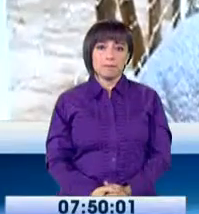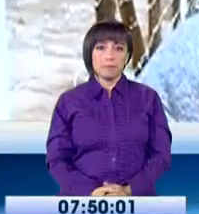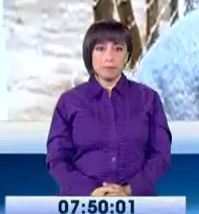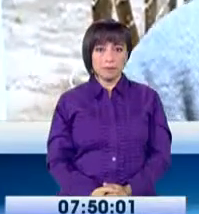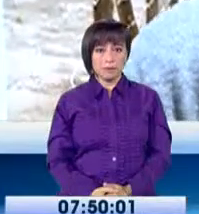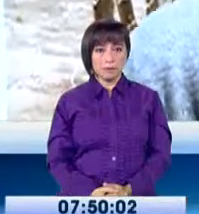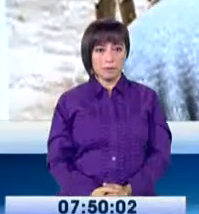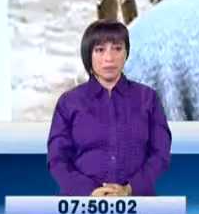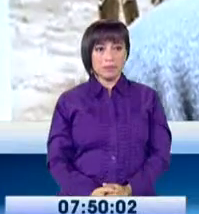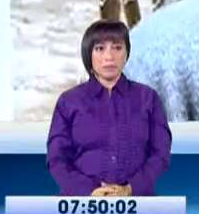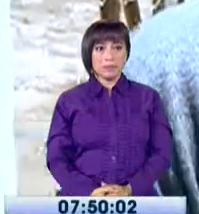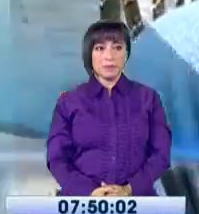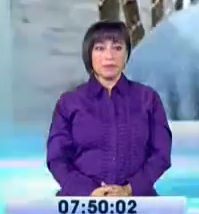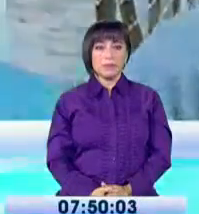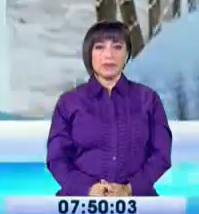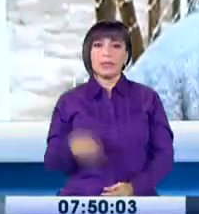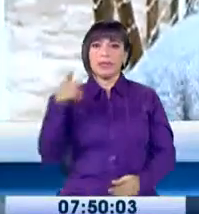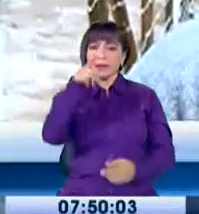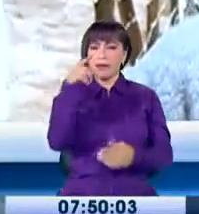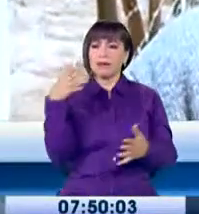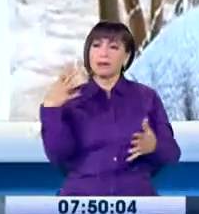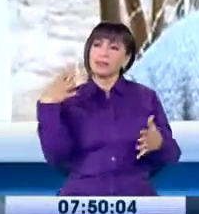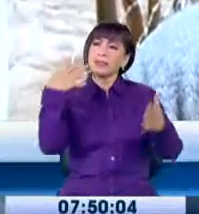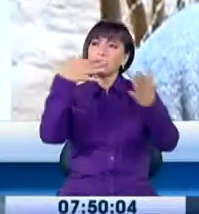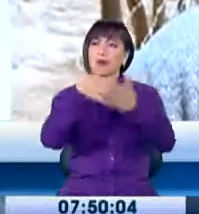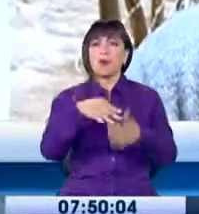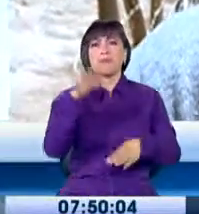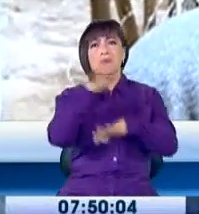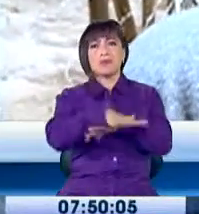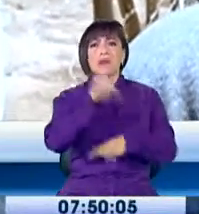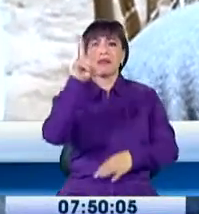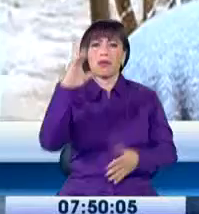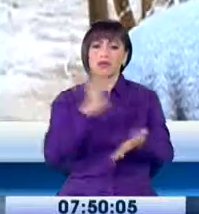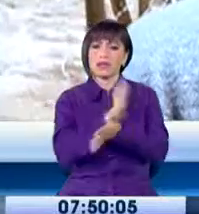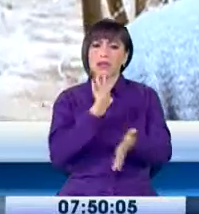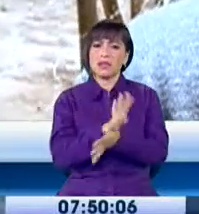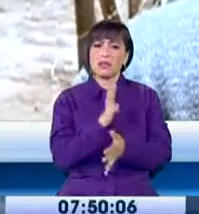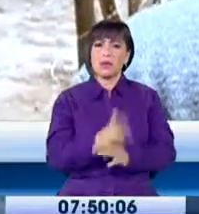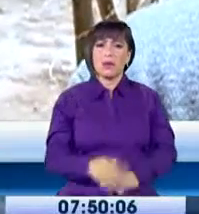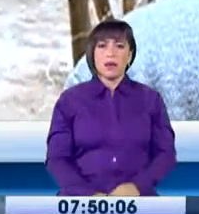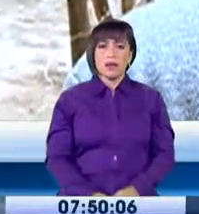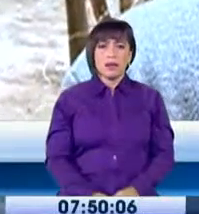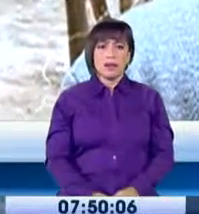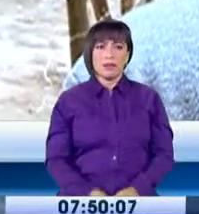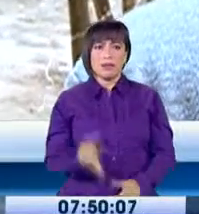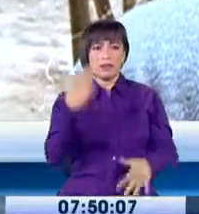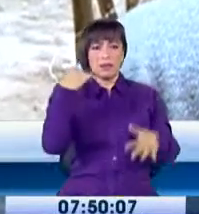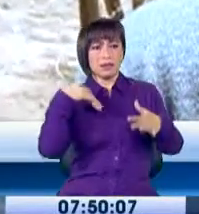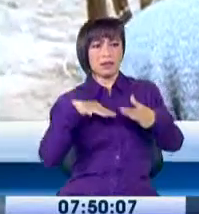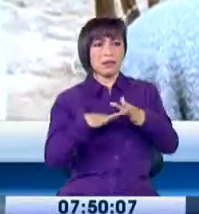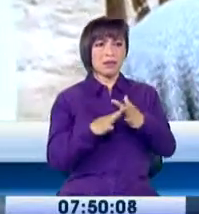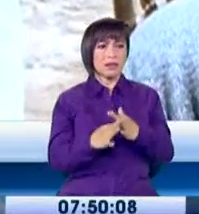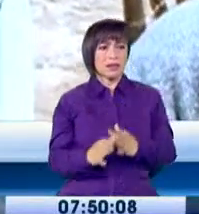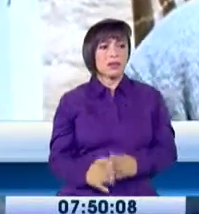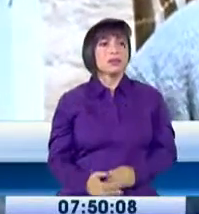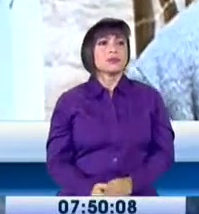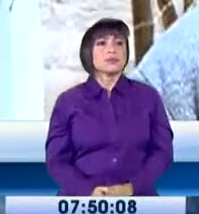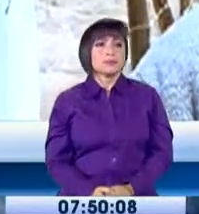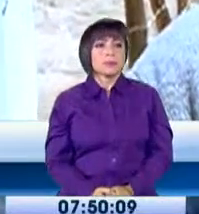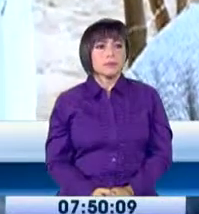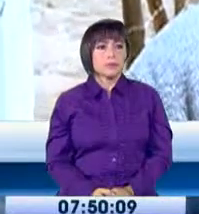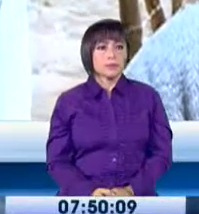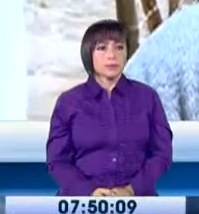Ellos han llegado a 2 de la tarde de la escuela. Y al momento que llegan ellos ingresan a la, se acercan a la tienda a comprar unas